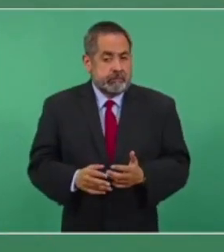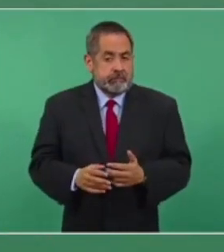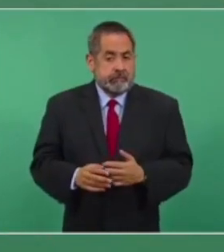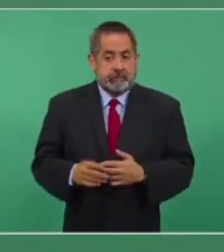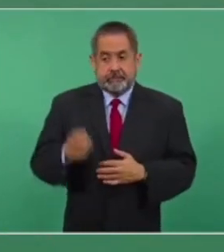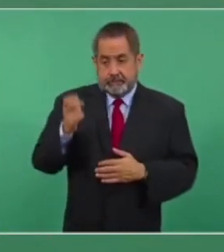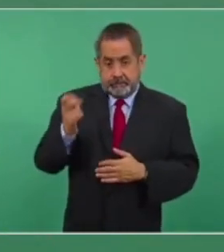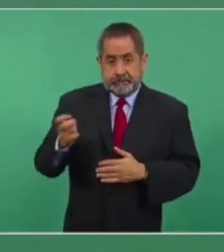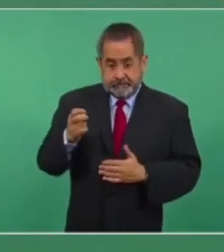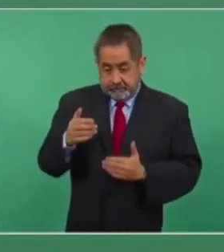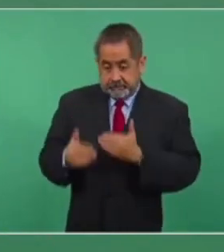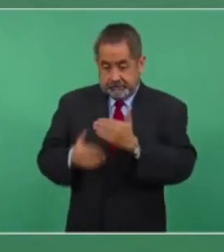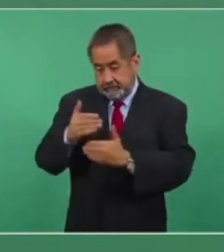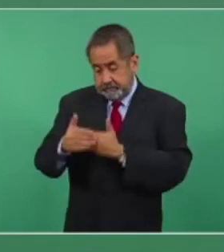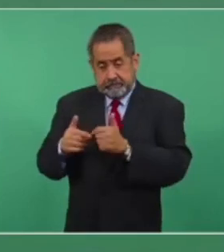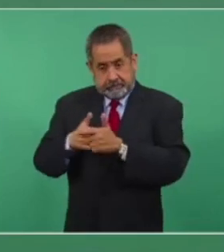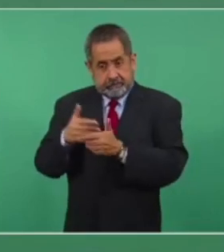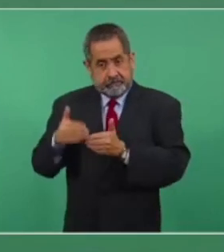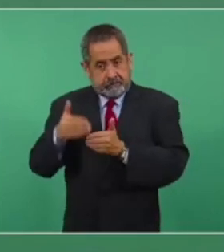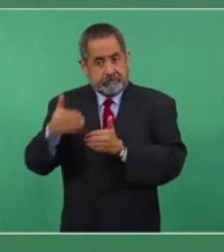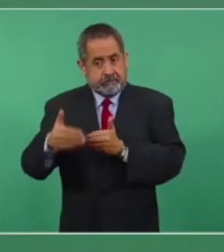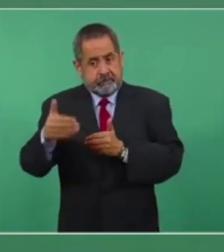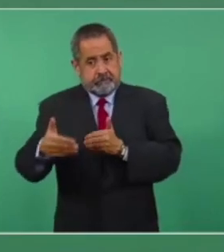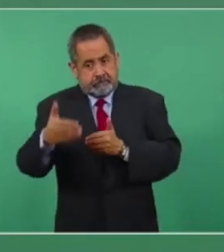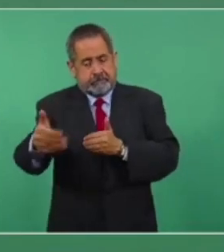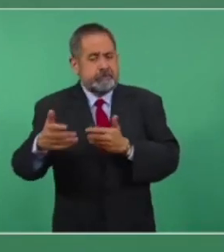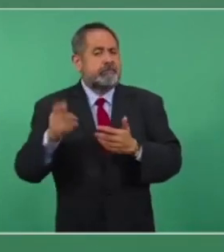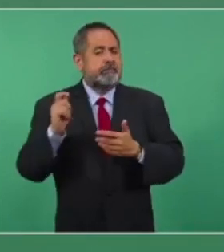eso que se avanzó